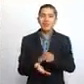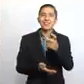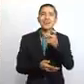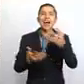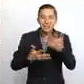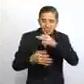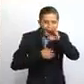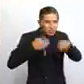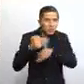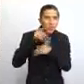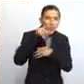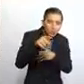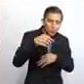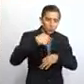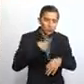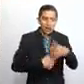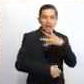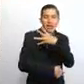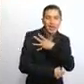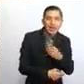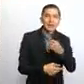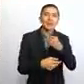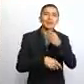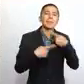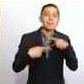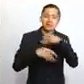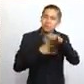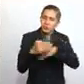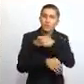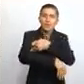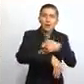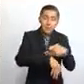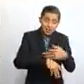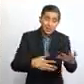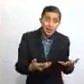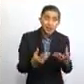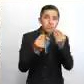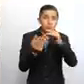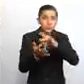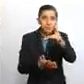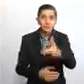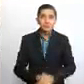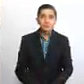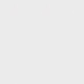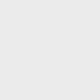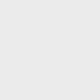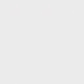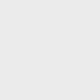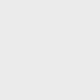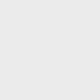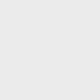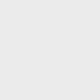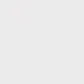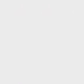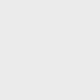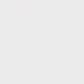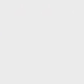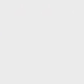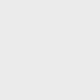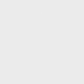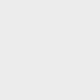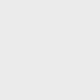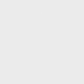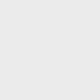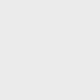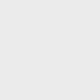por nosotros, por nuestros hijos, por nuestra gente, por nuestra familia. Muchísimas gracias. Gobierno de Michoacán.